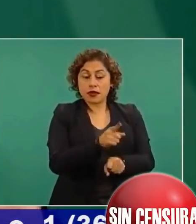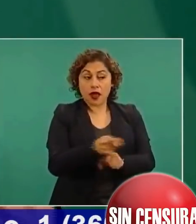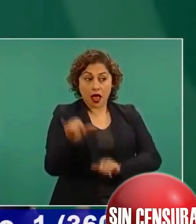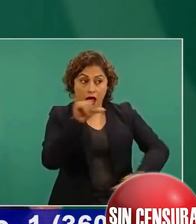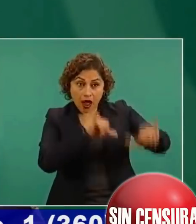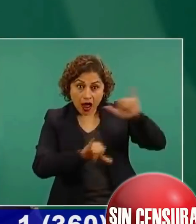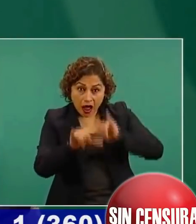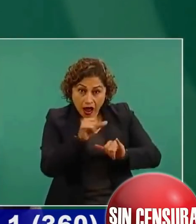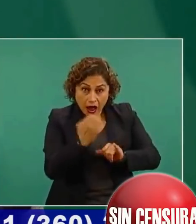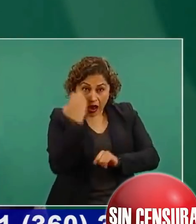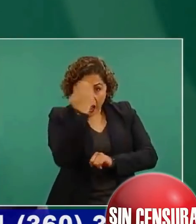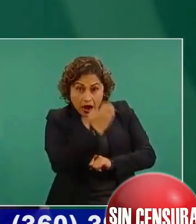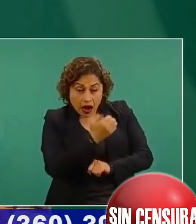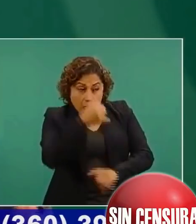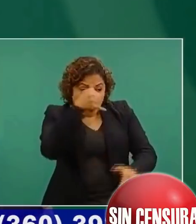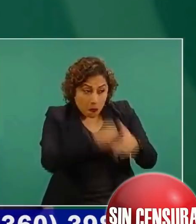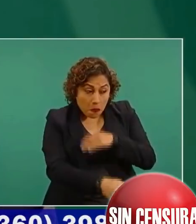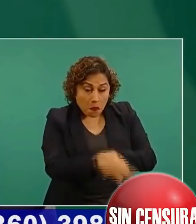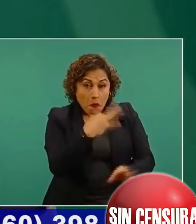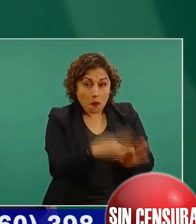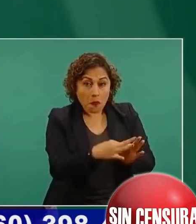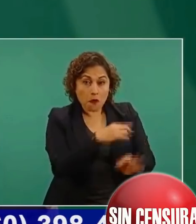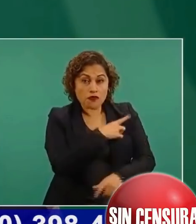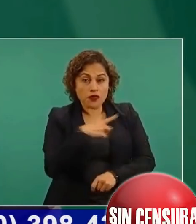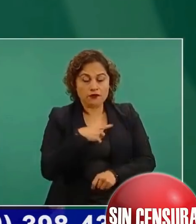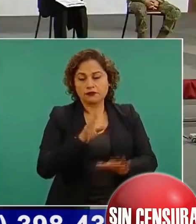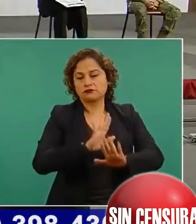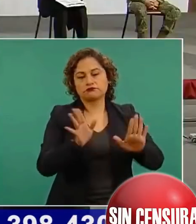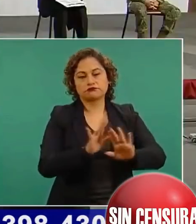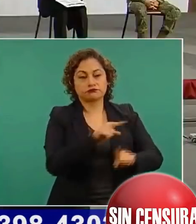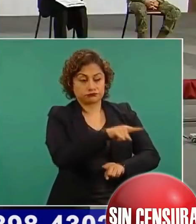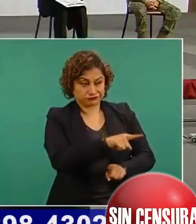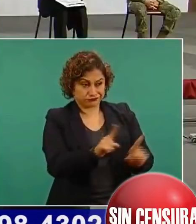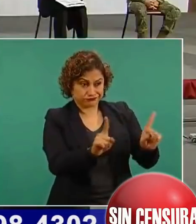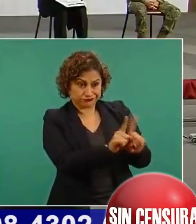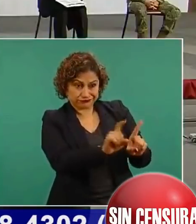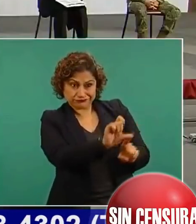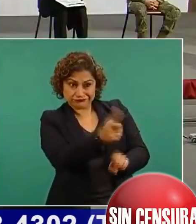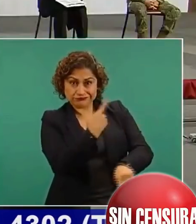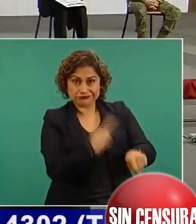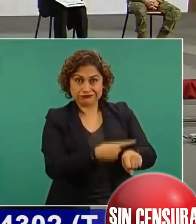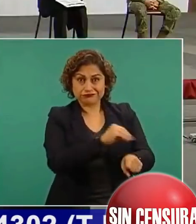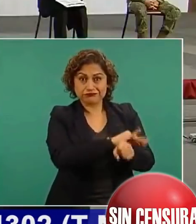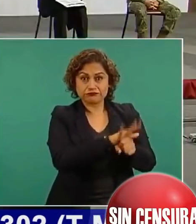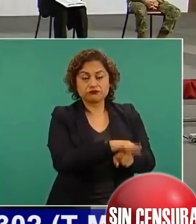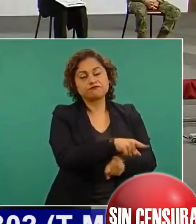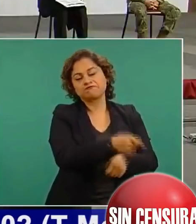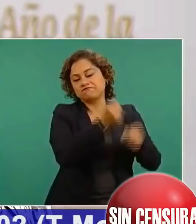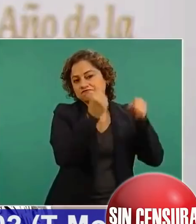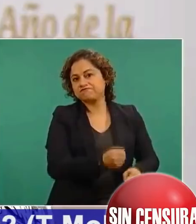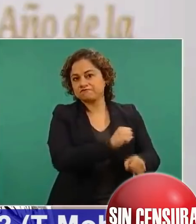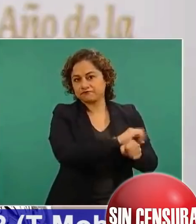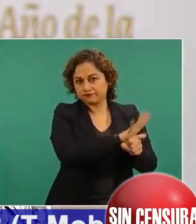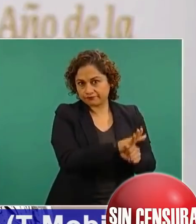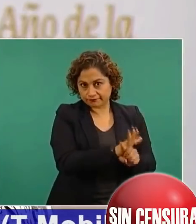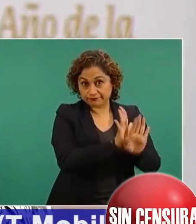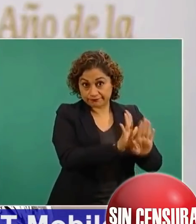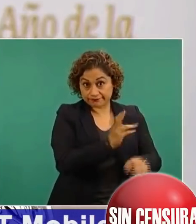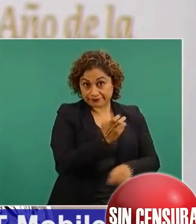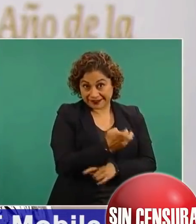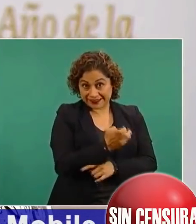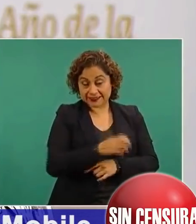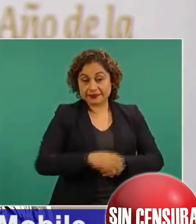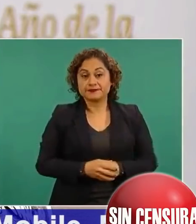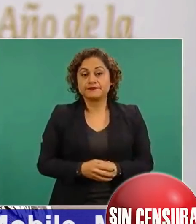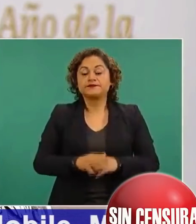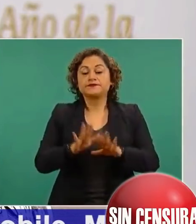ser incorporada a la estadística como una persona que tiene COVID. Esto lo hemos explicado también múltiples veces. Y la letalidad